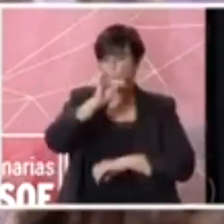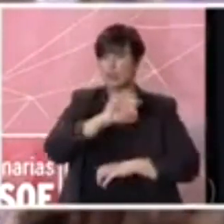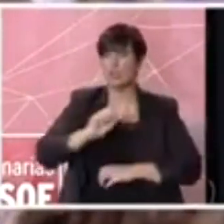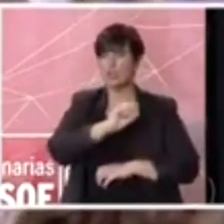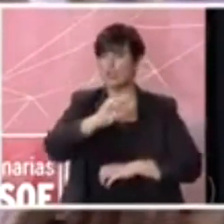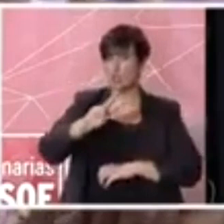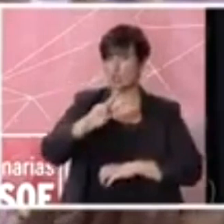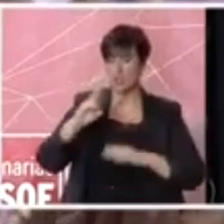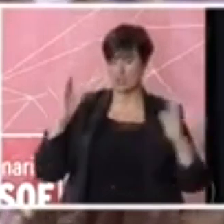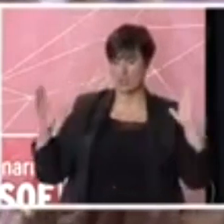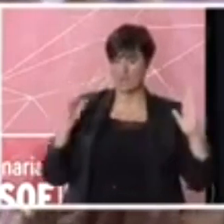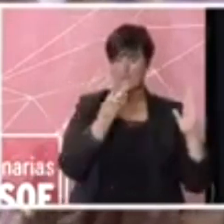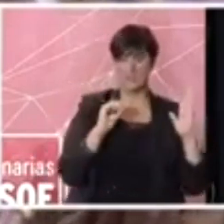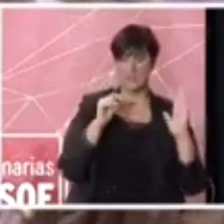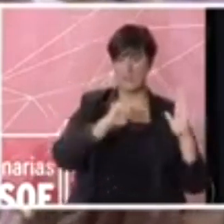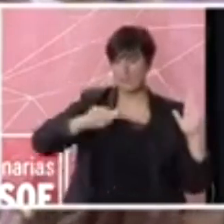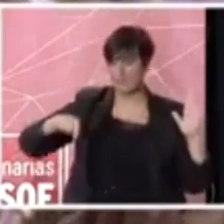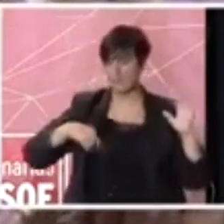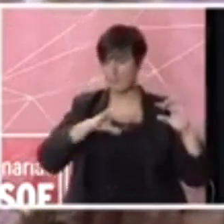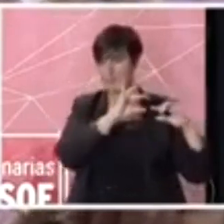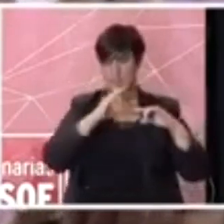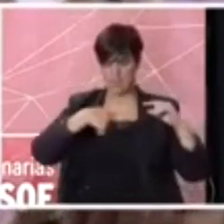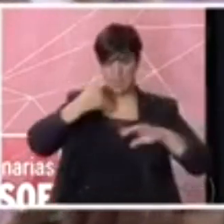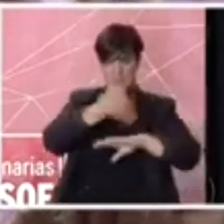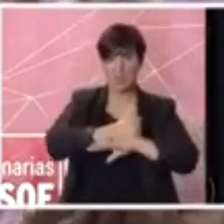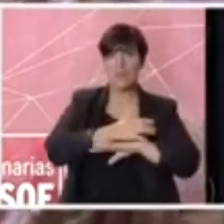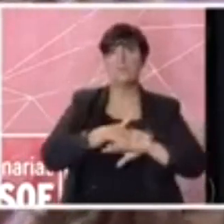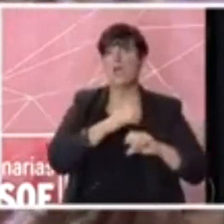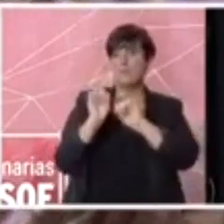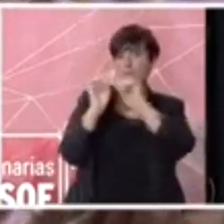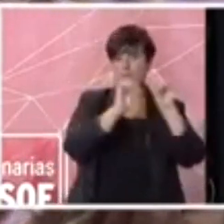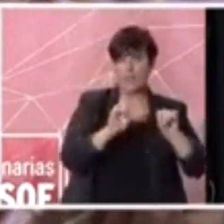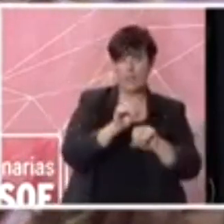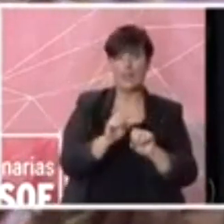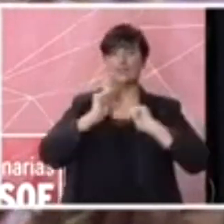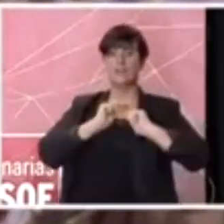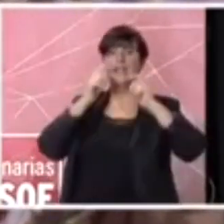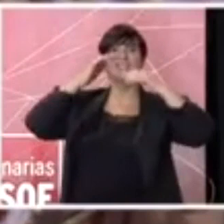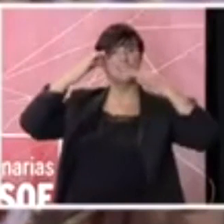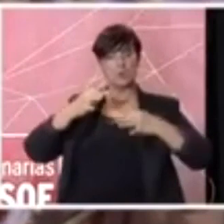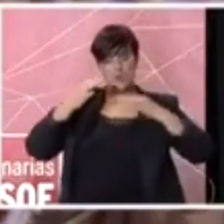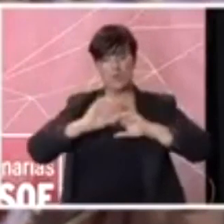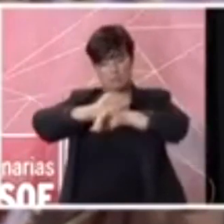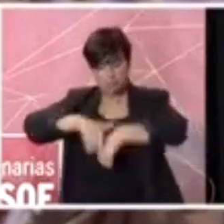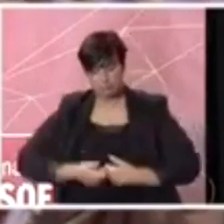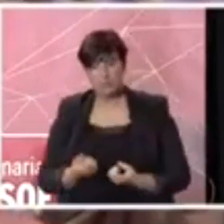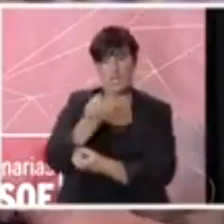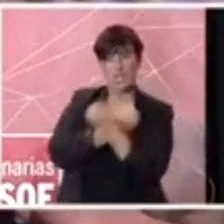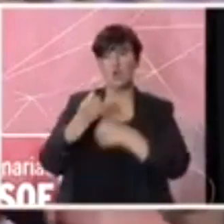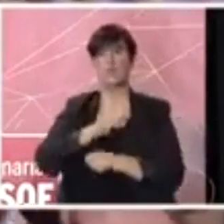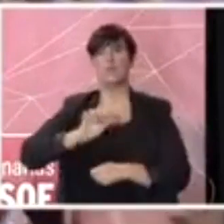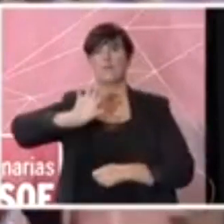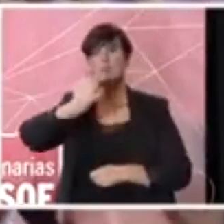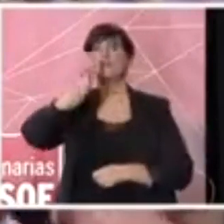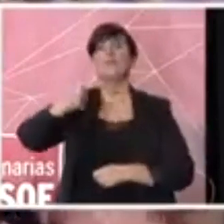estos más de 20 meses de legislatura para poder proteger, dar serenidad y reactivar la economía en nuestro país. Y